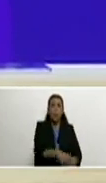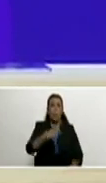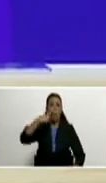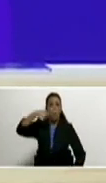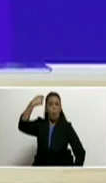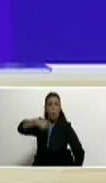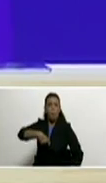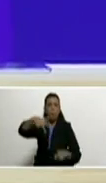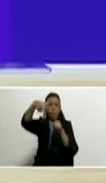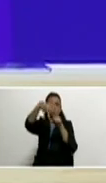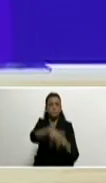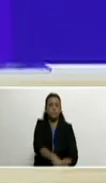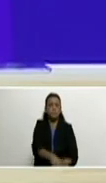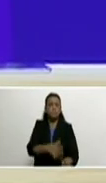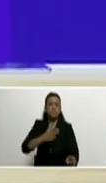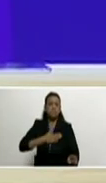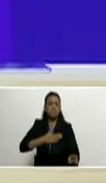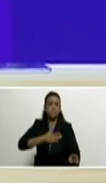machismo.